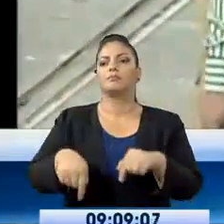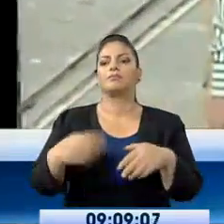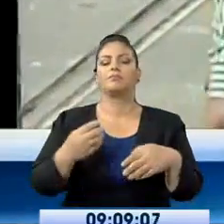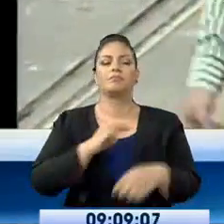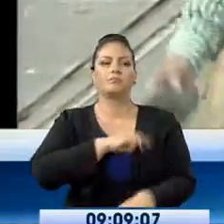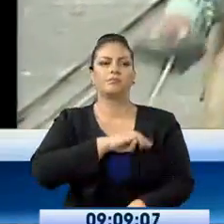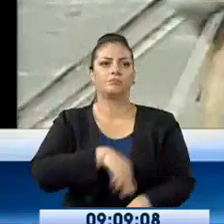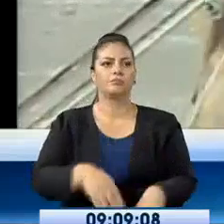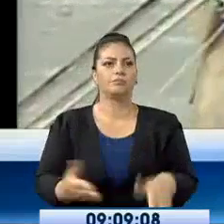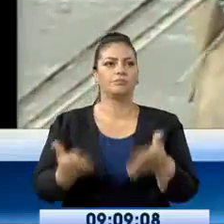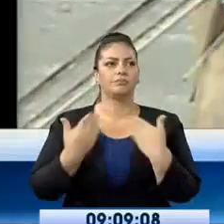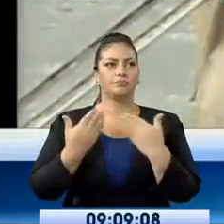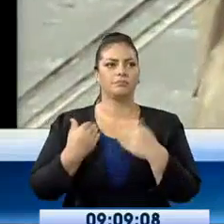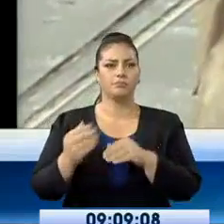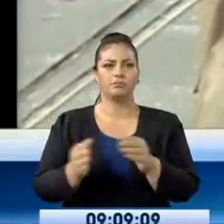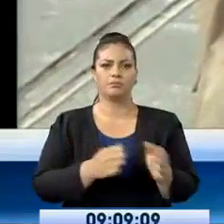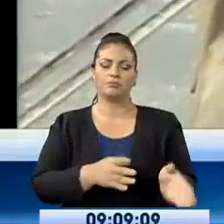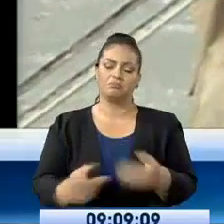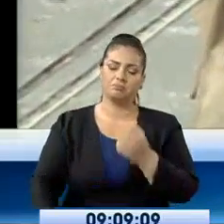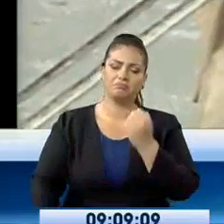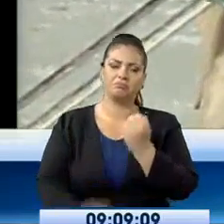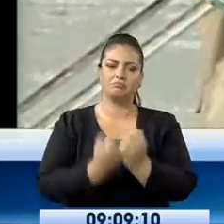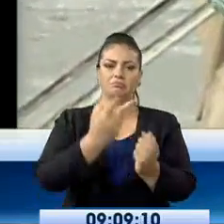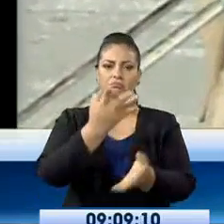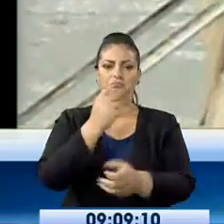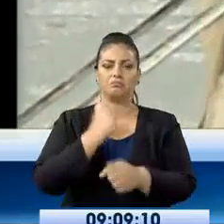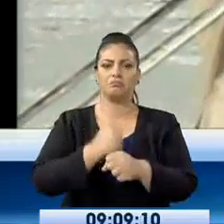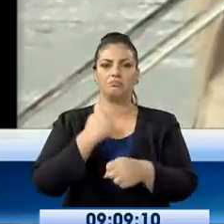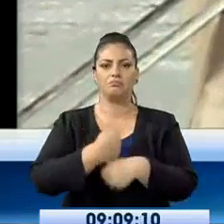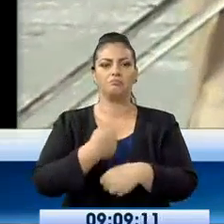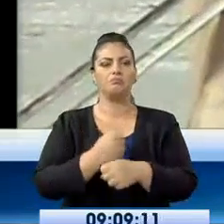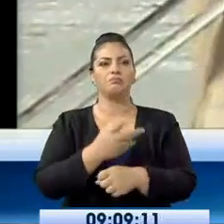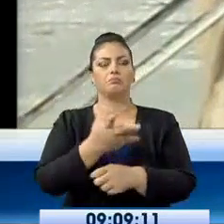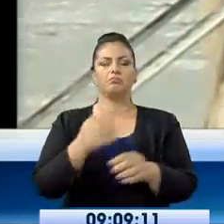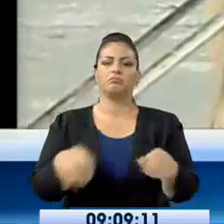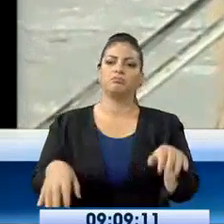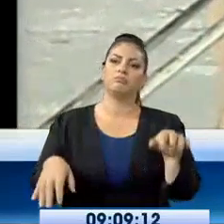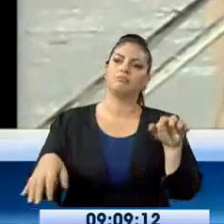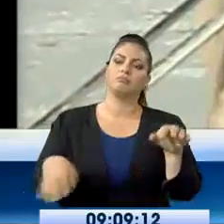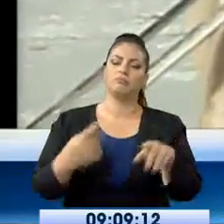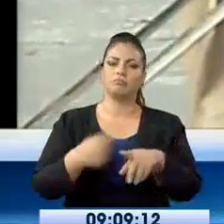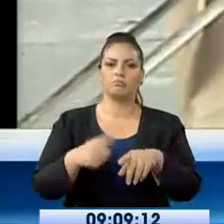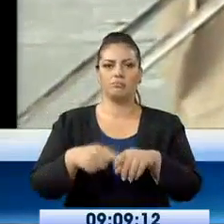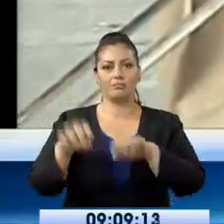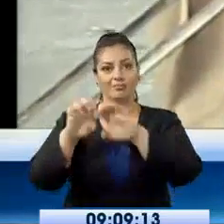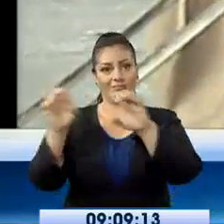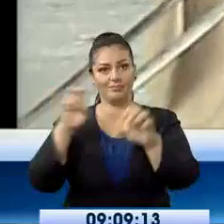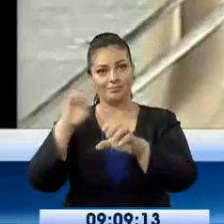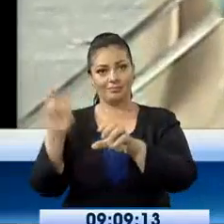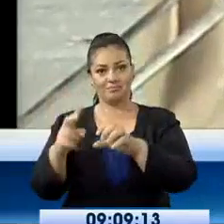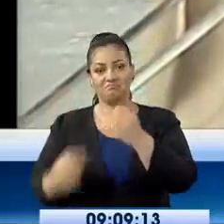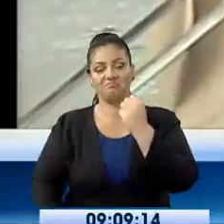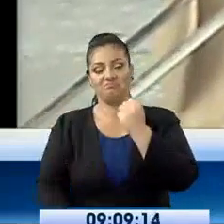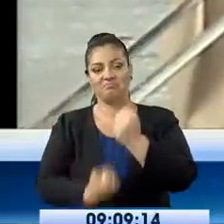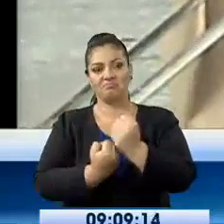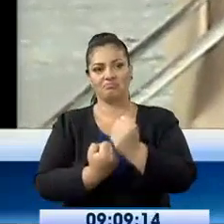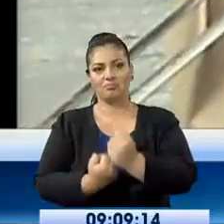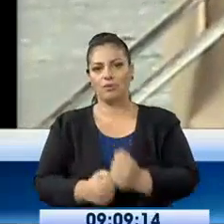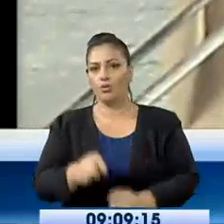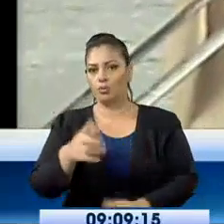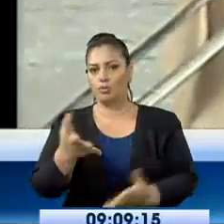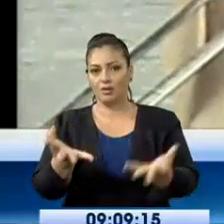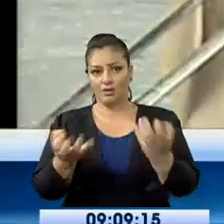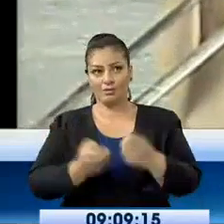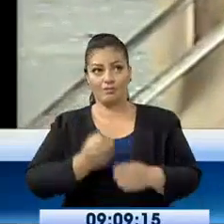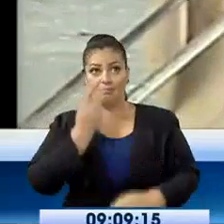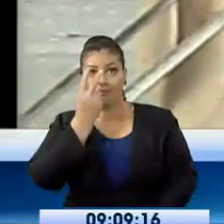la Dirección de Turismo, la empresa municipal de turismo. Y claro, así que usted ya debe estar pendiente para que conozca la ruta y pueda venir